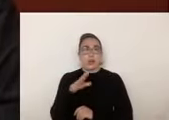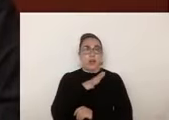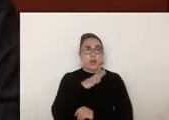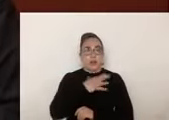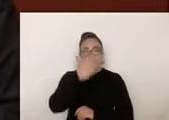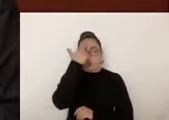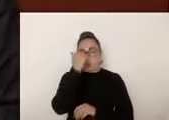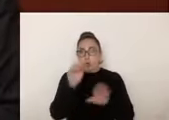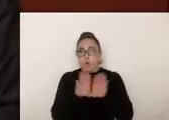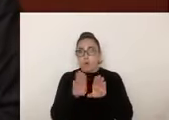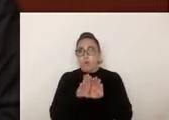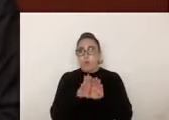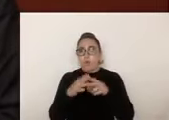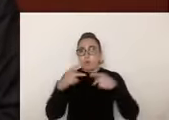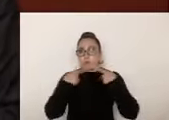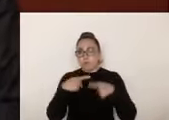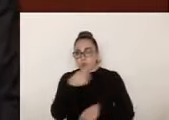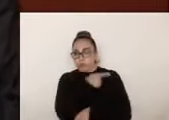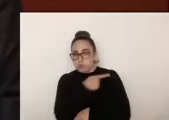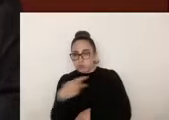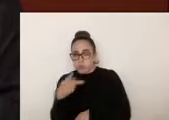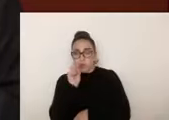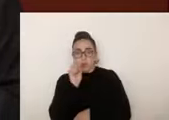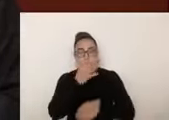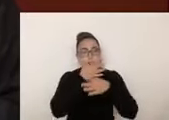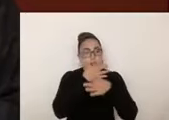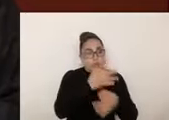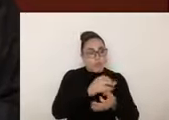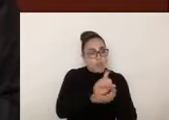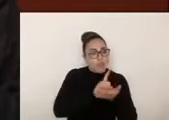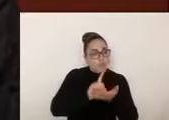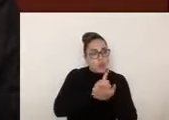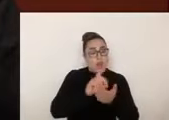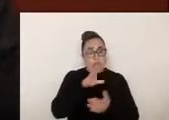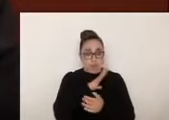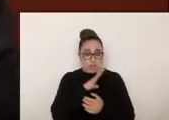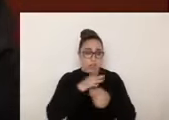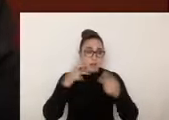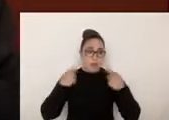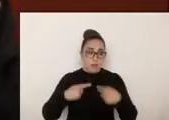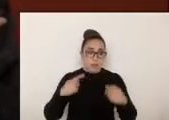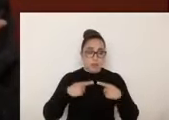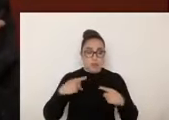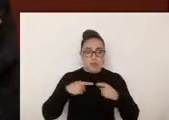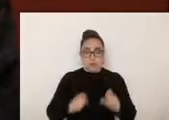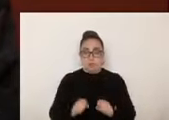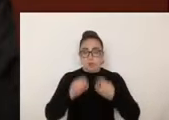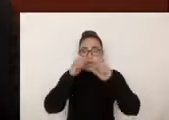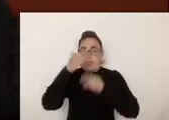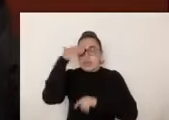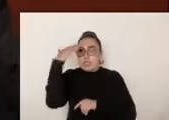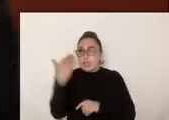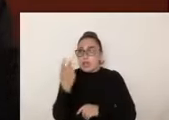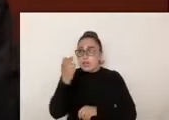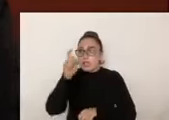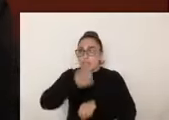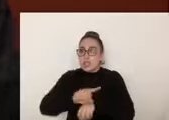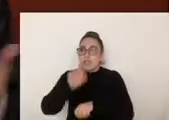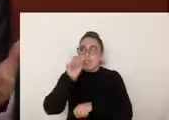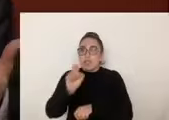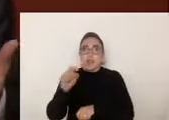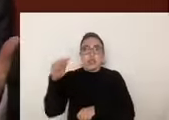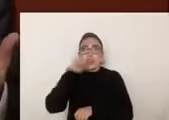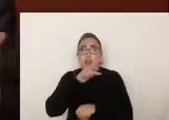o por razones de adicción a sustancias, hay personas que se levantan y ya saben lo que van a hacer ese día, que es buscarse la vida